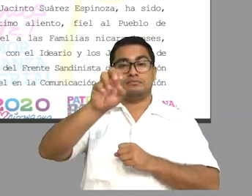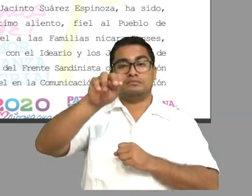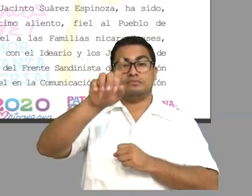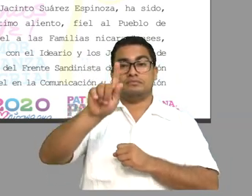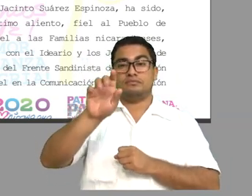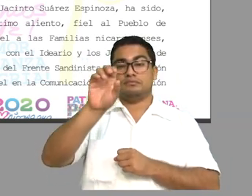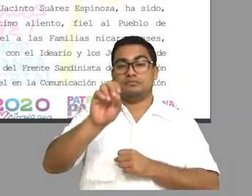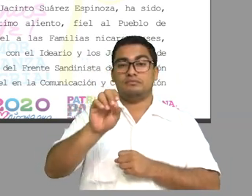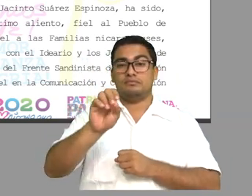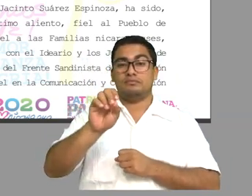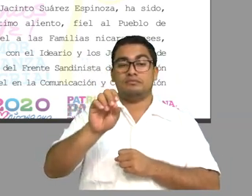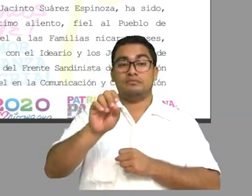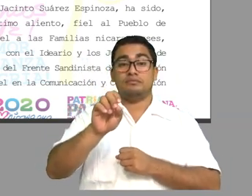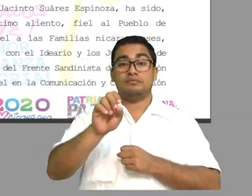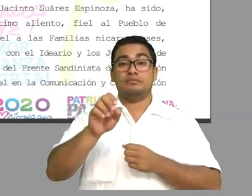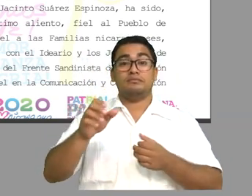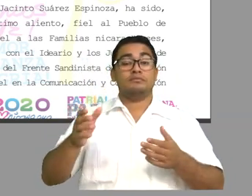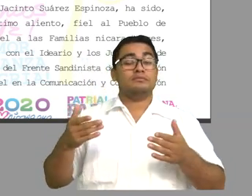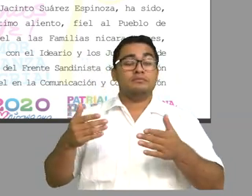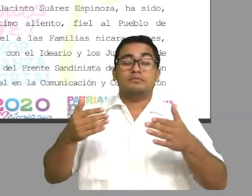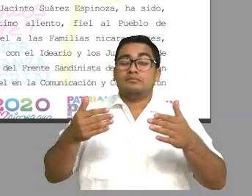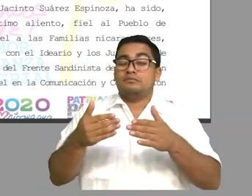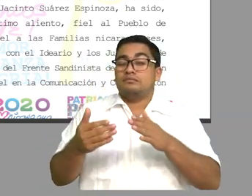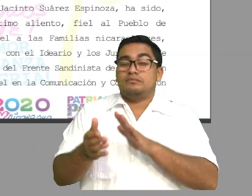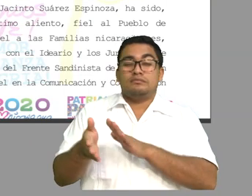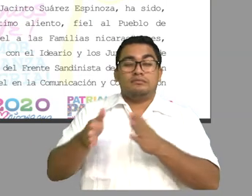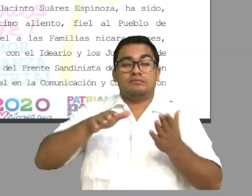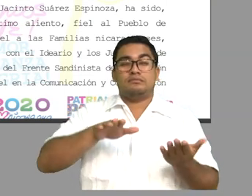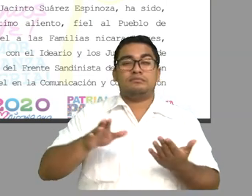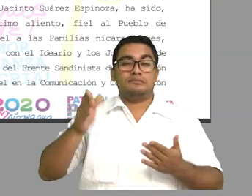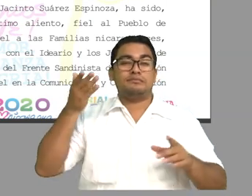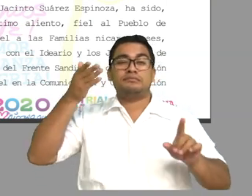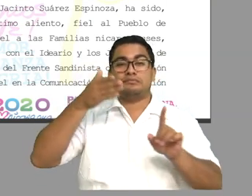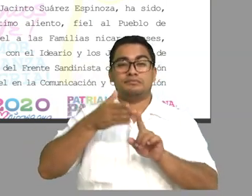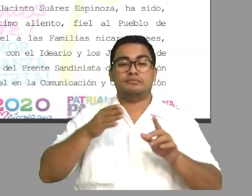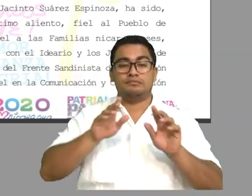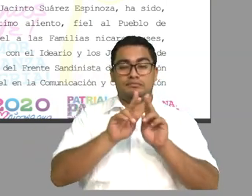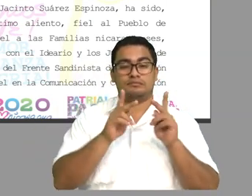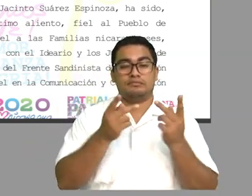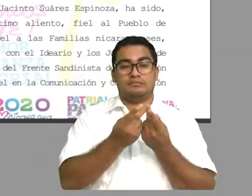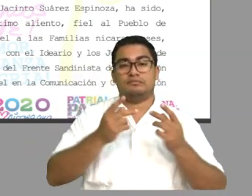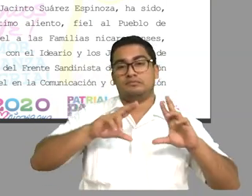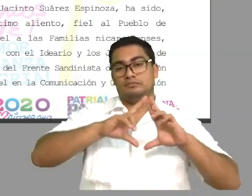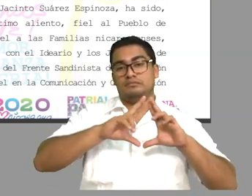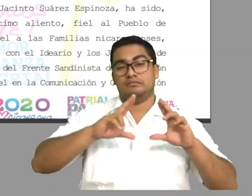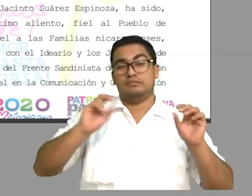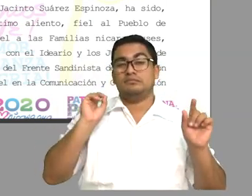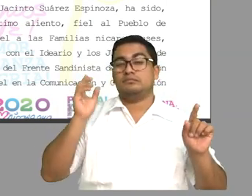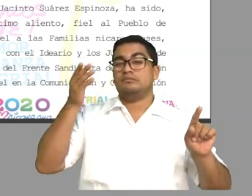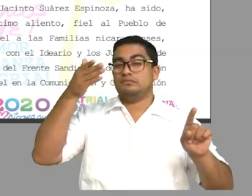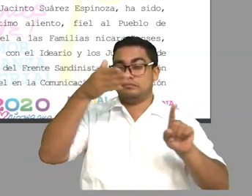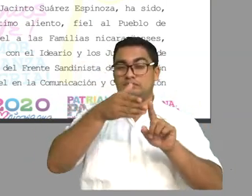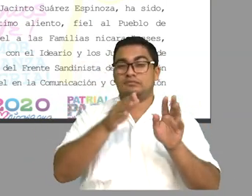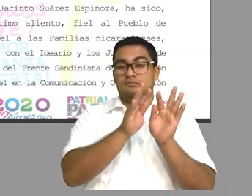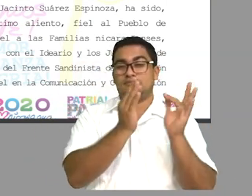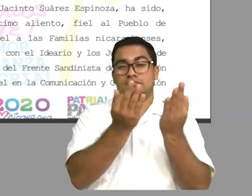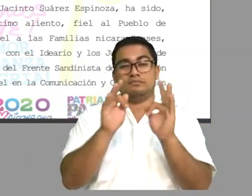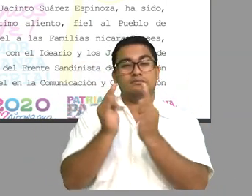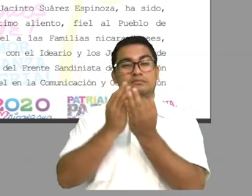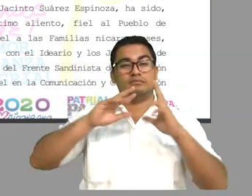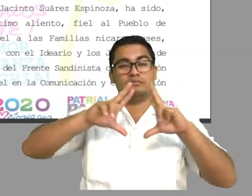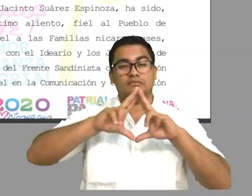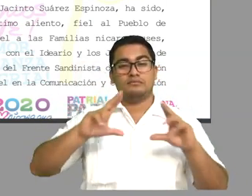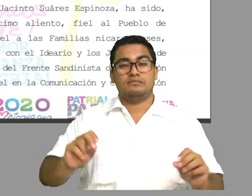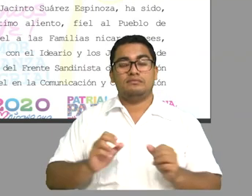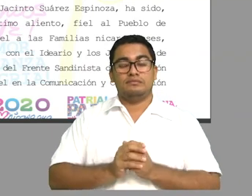sido, hasta su último aliento, fiel al pueblo de Nicaragua, fiel a las familias